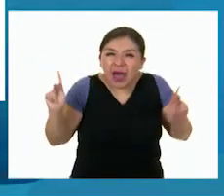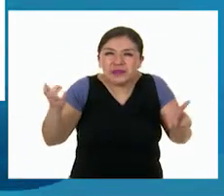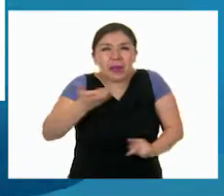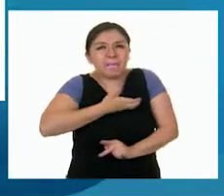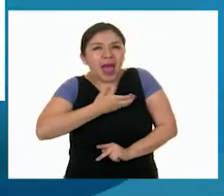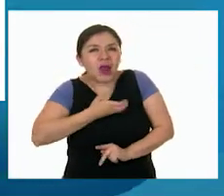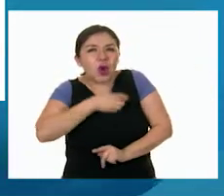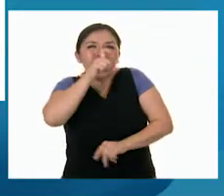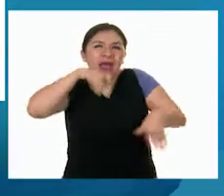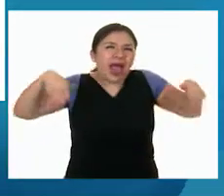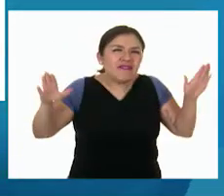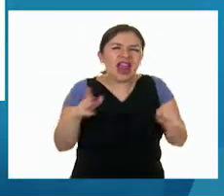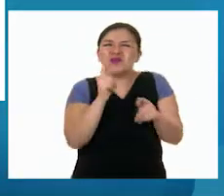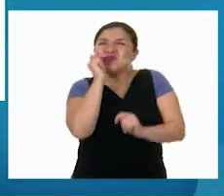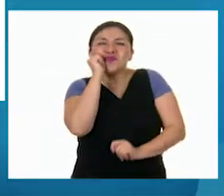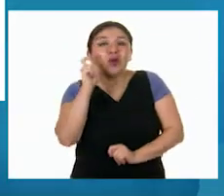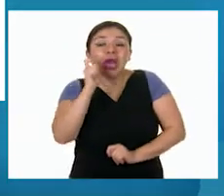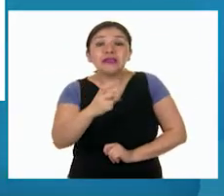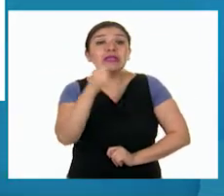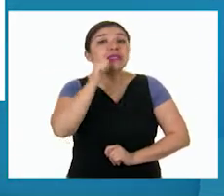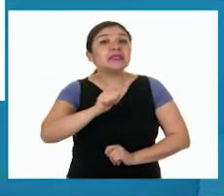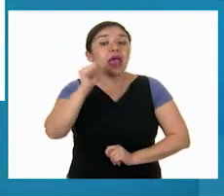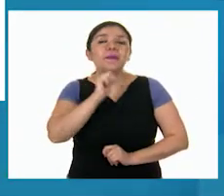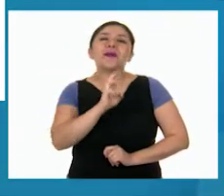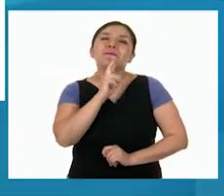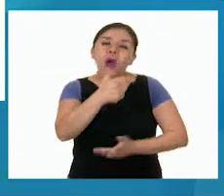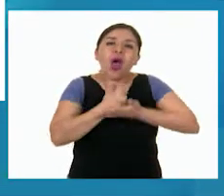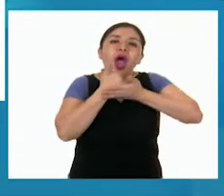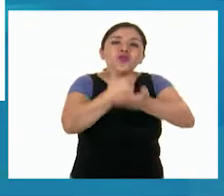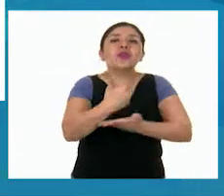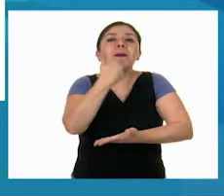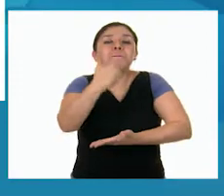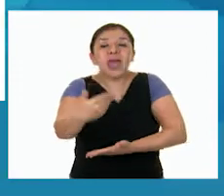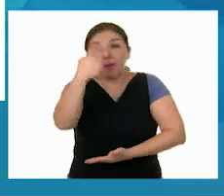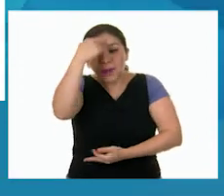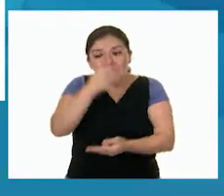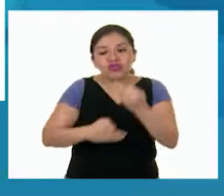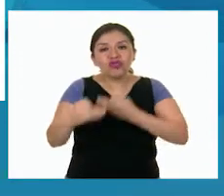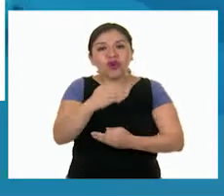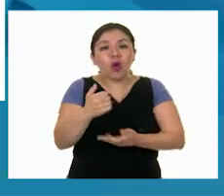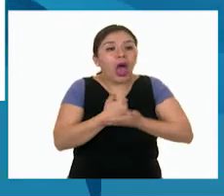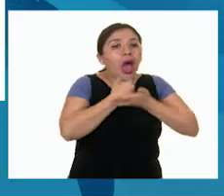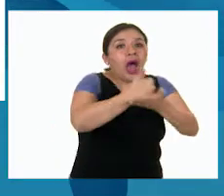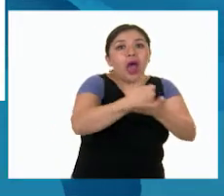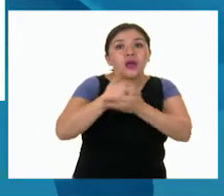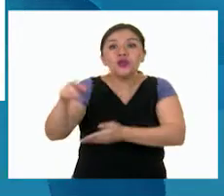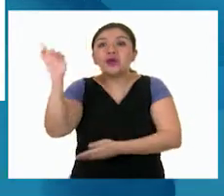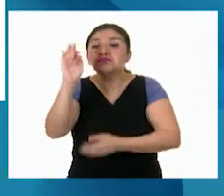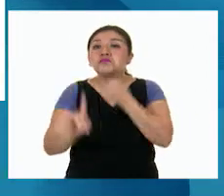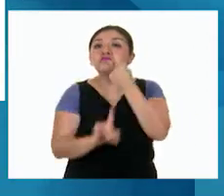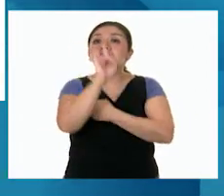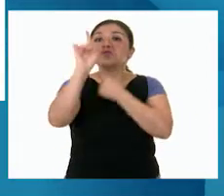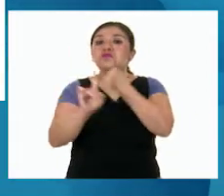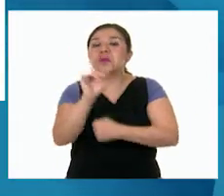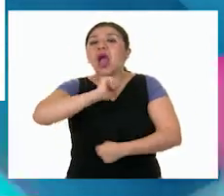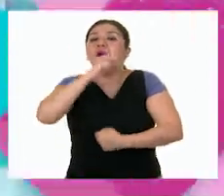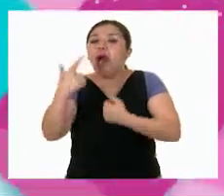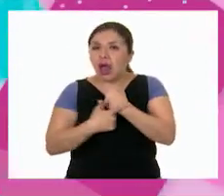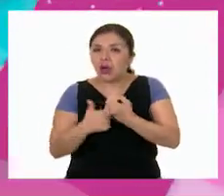paloma o un gavilán, es que siempre es mejor hacer el bien a los demás y socorrer a quienes atraviesan por